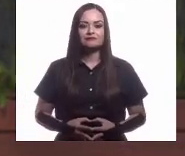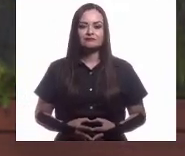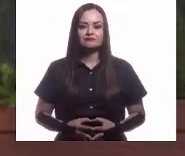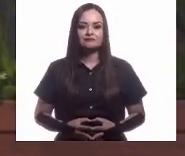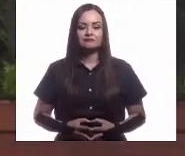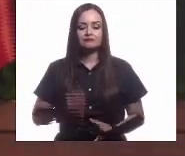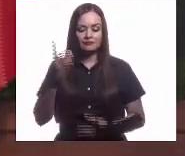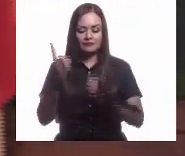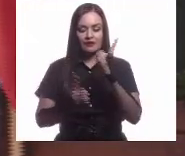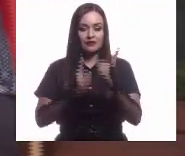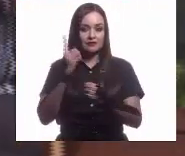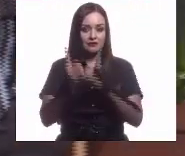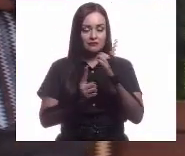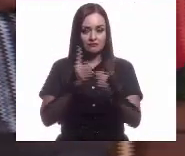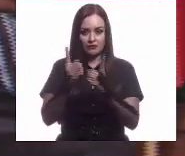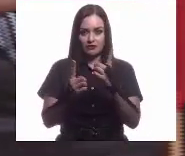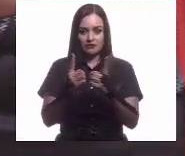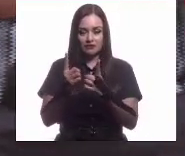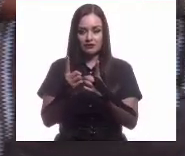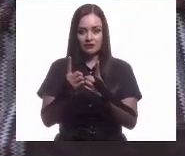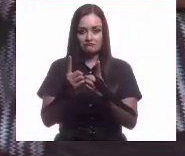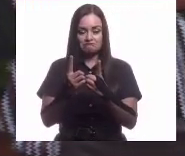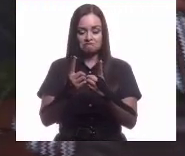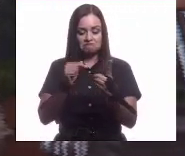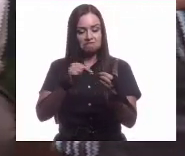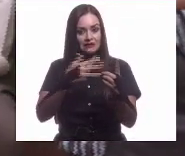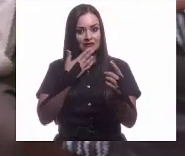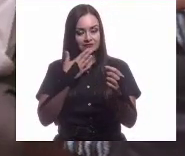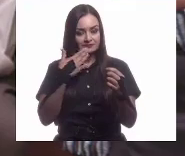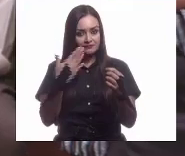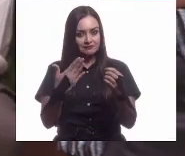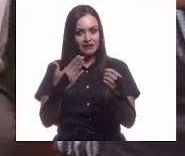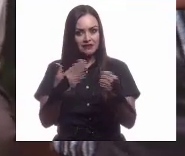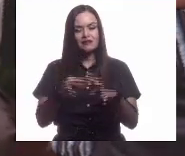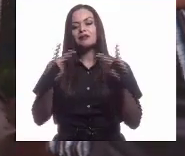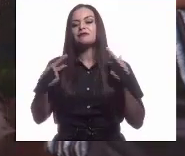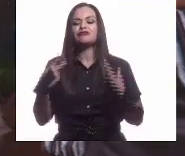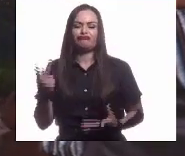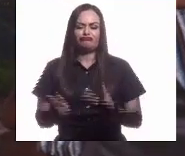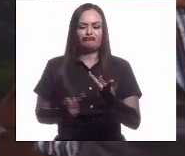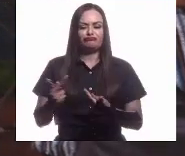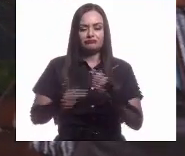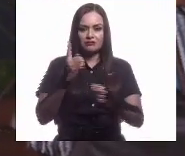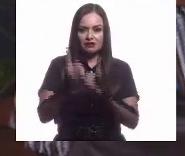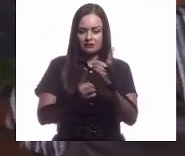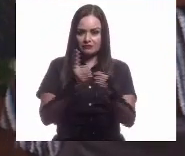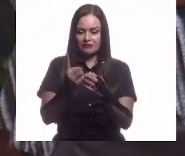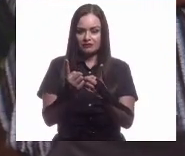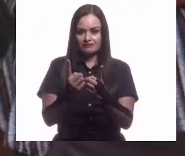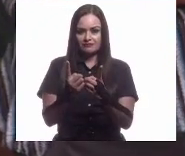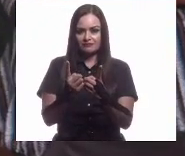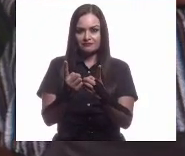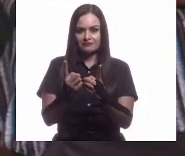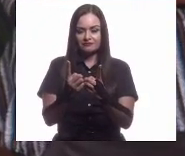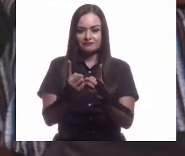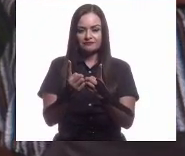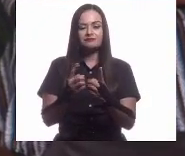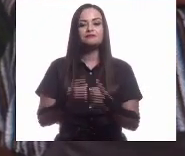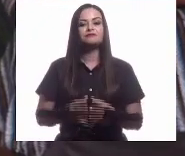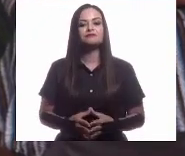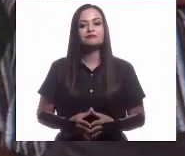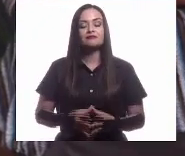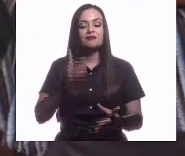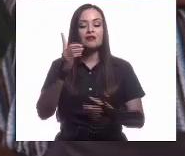El deporte, decíamos, le hace muy bien, por supuesto, a quien lo practica. Pero, ¿qué es el deporte? El deporte es